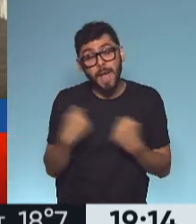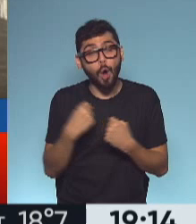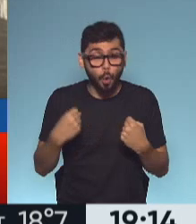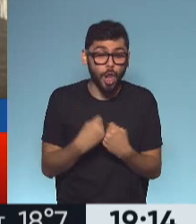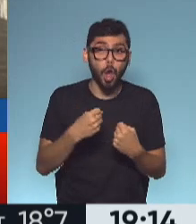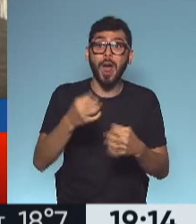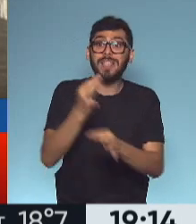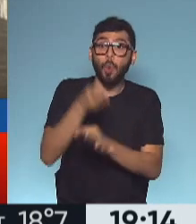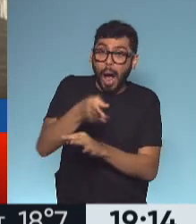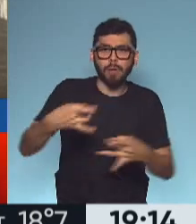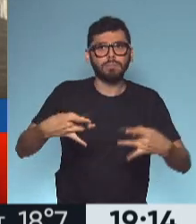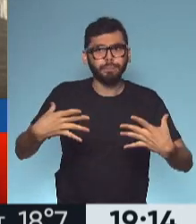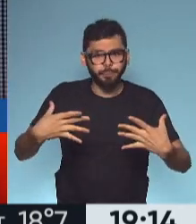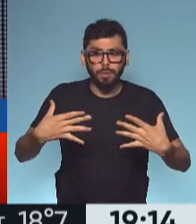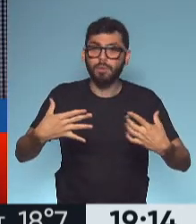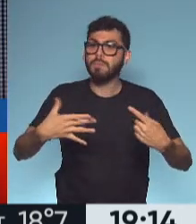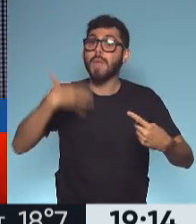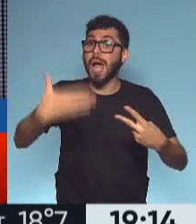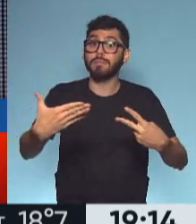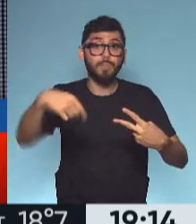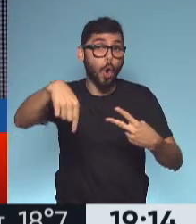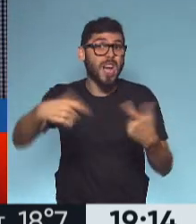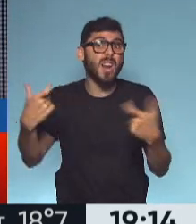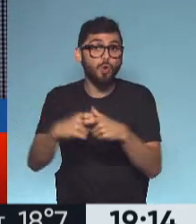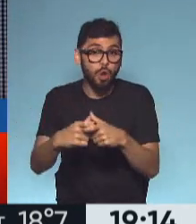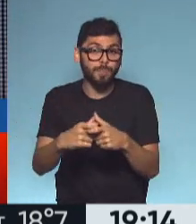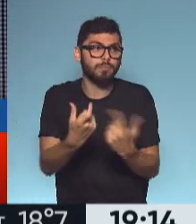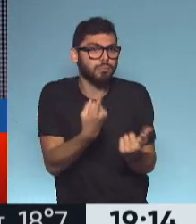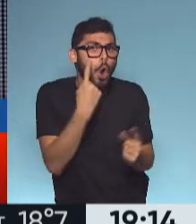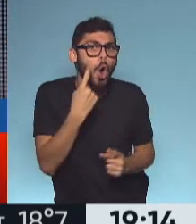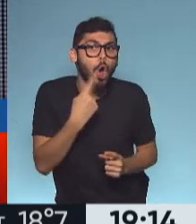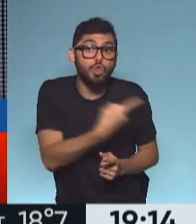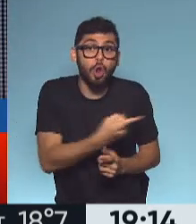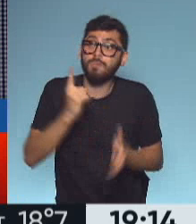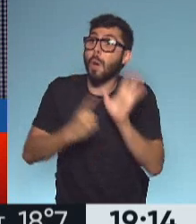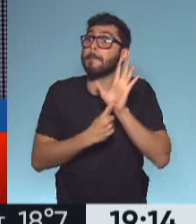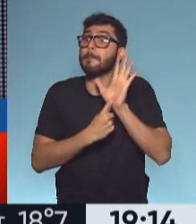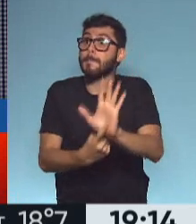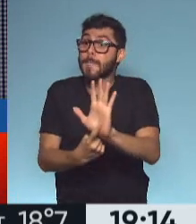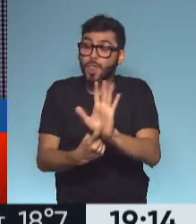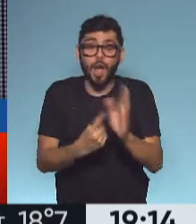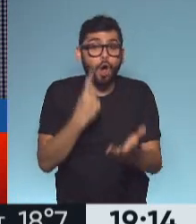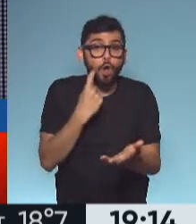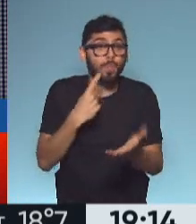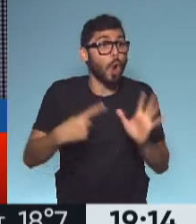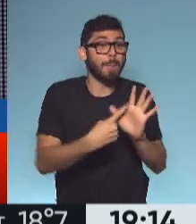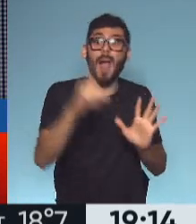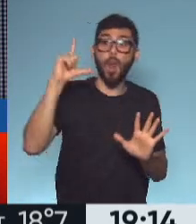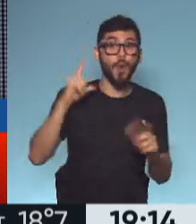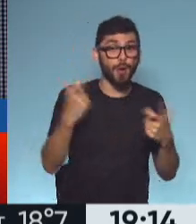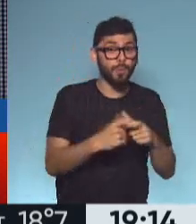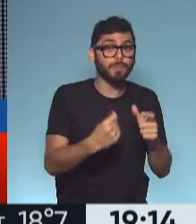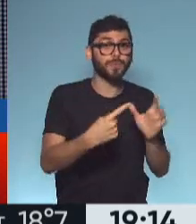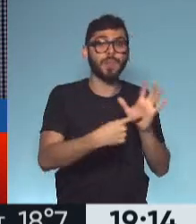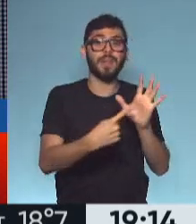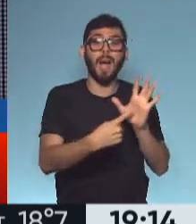batallas, como por ejemplo, una de las cosas que se habló en la reunión de hoy, bueno, que se controlen las medidas. Es algo que se habló el lunes en la Ciudad de Buenos Aires. ¿Por qué? Porque la Ciudad de Buenos Aires lleva